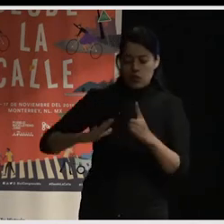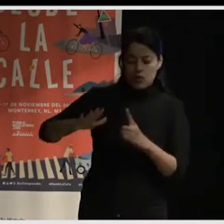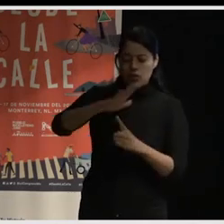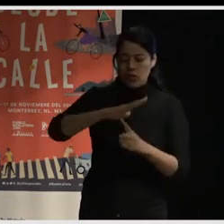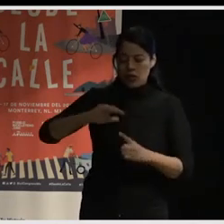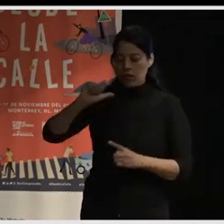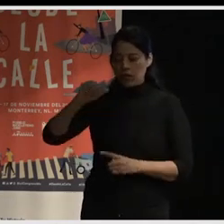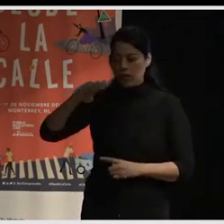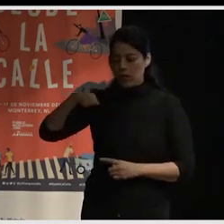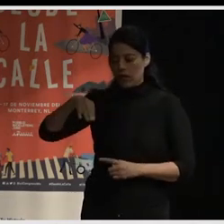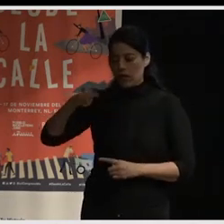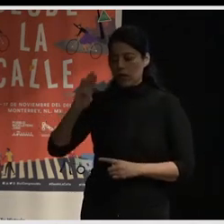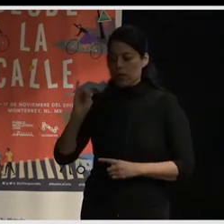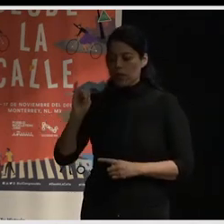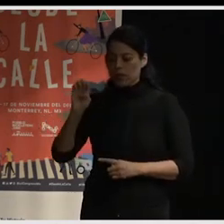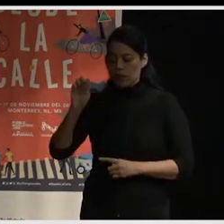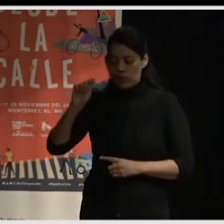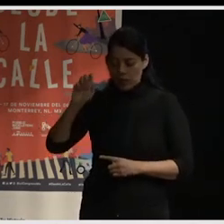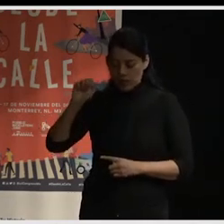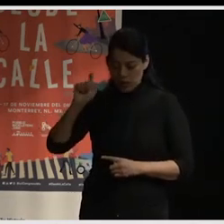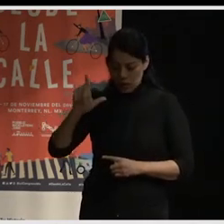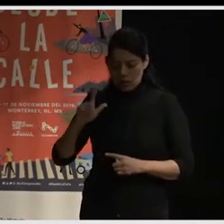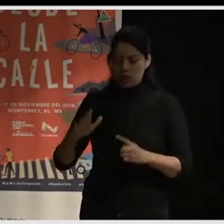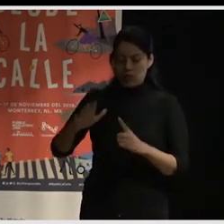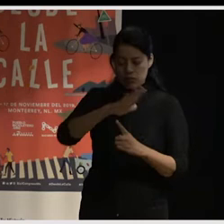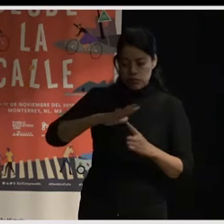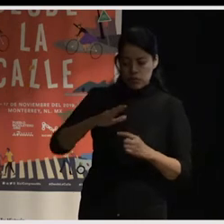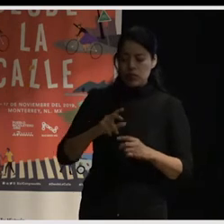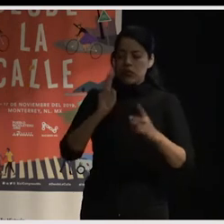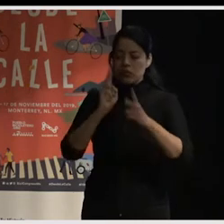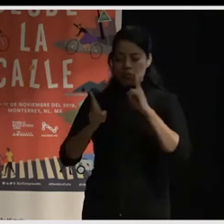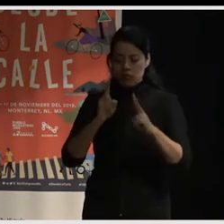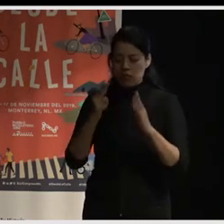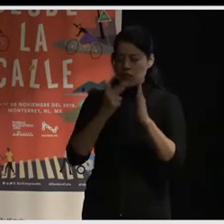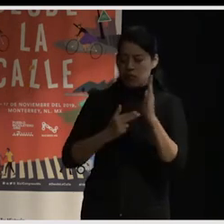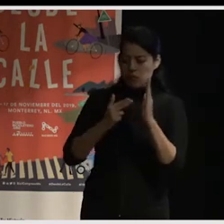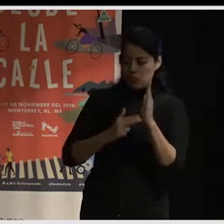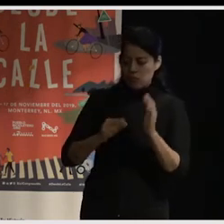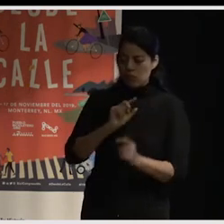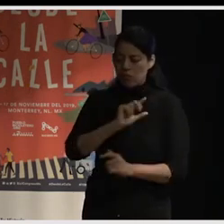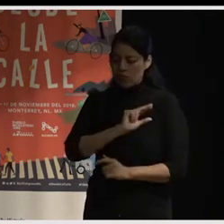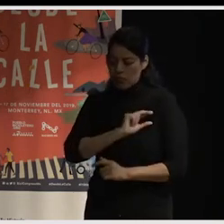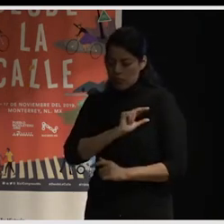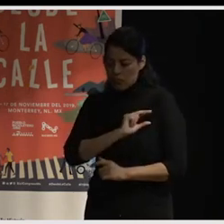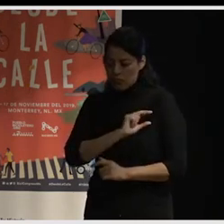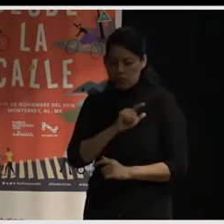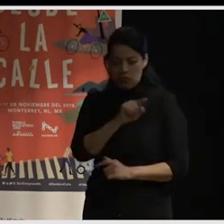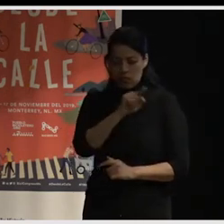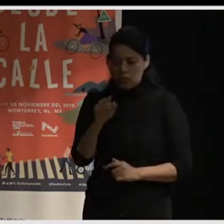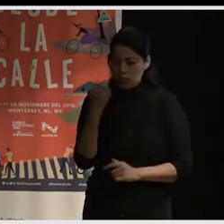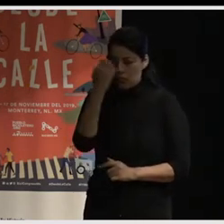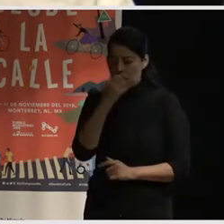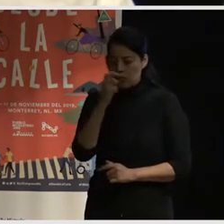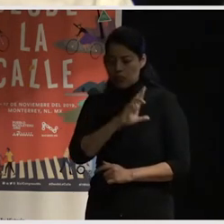formamos parte del movimiento global para el surf future hemos realizado pláticas y talleres especializados si algún colegio